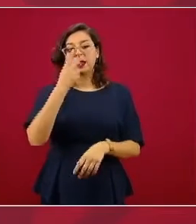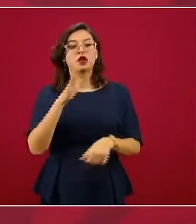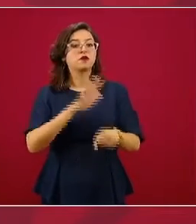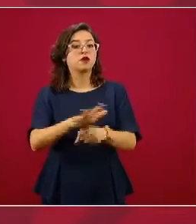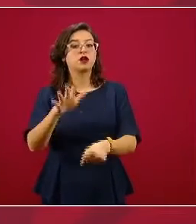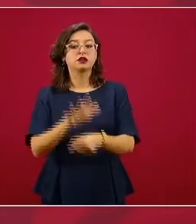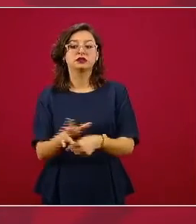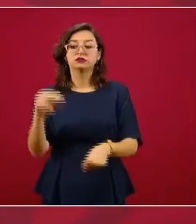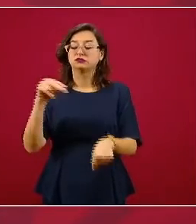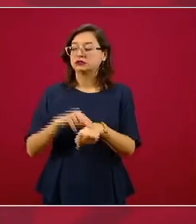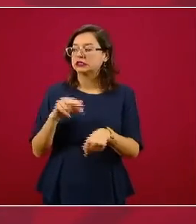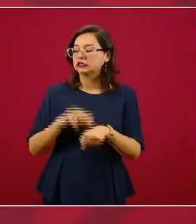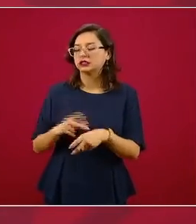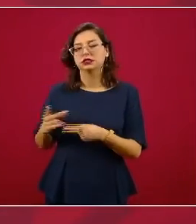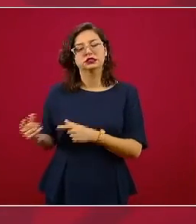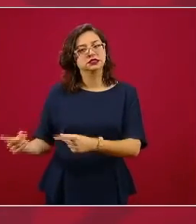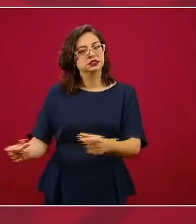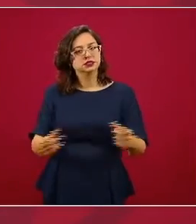médicos,